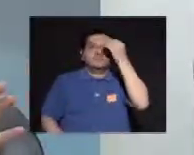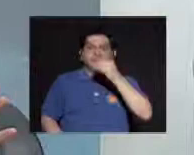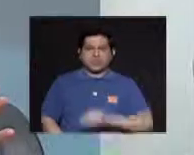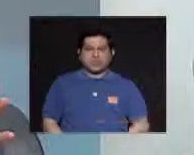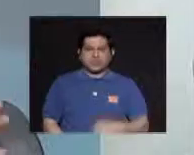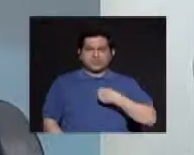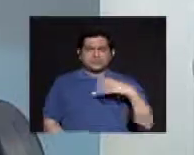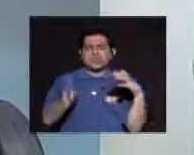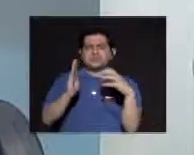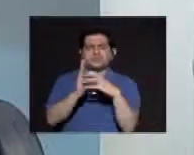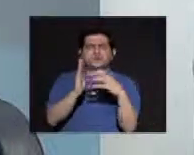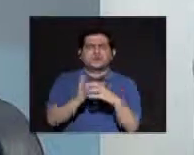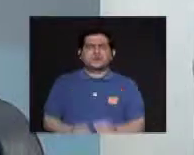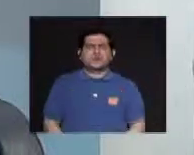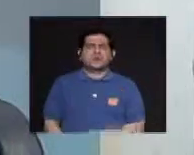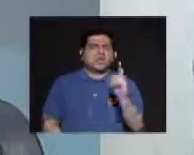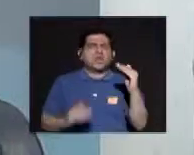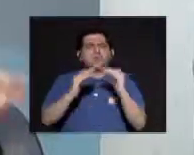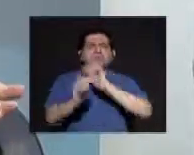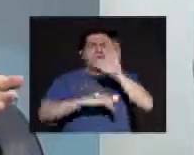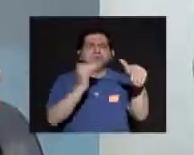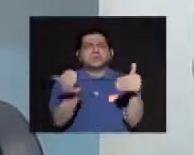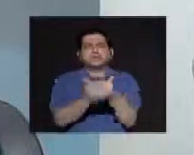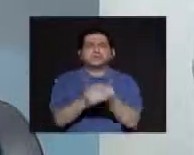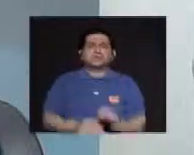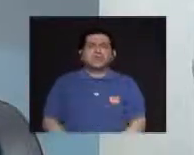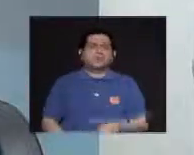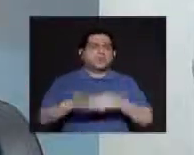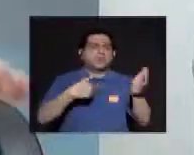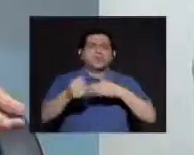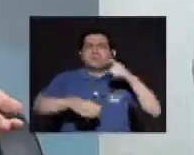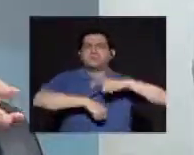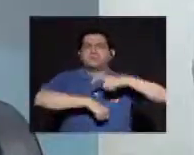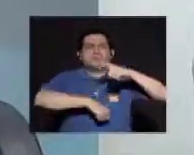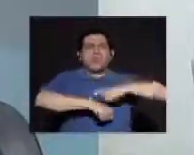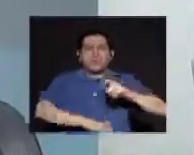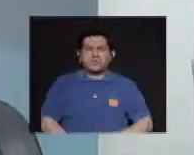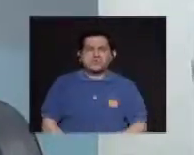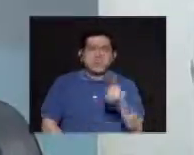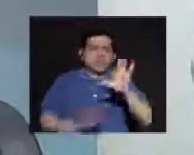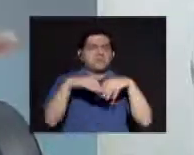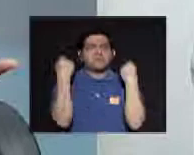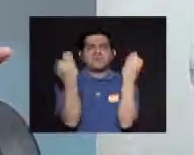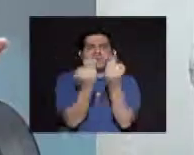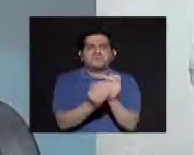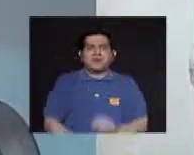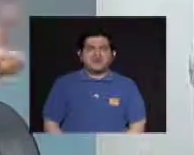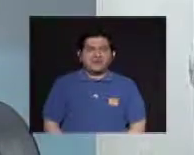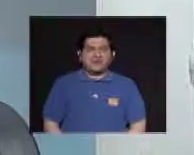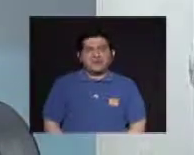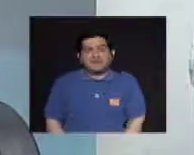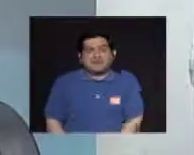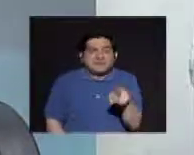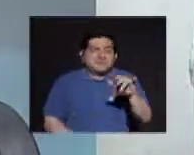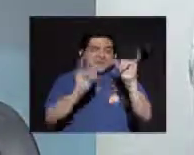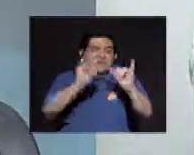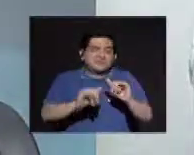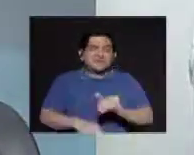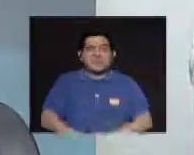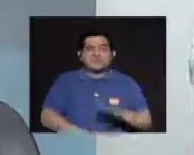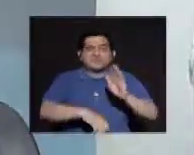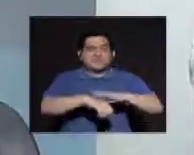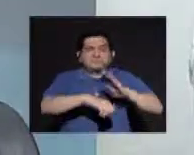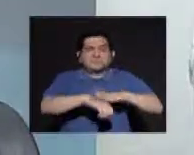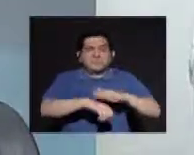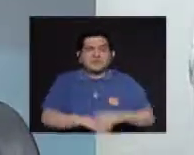aprender, ¿verdad? Si hago un guión que todo sea en una casa, en cualquier época, con una familia, pues no salimos de la casa y consigo